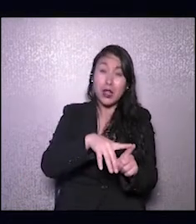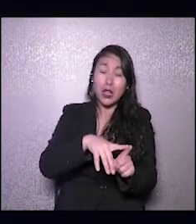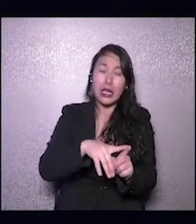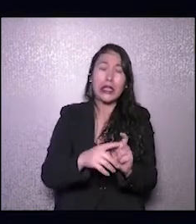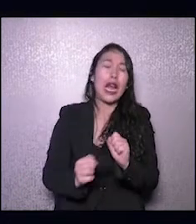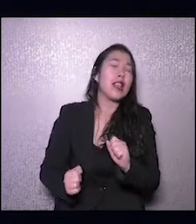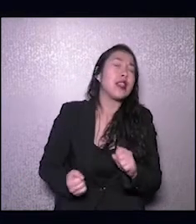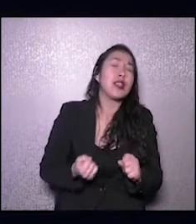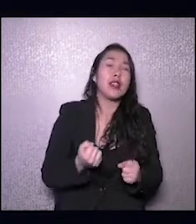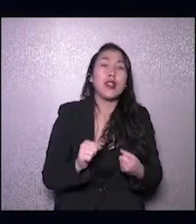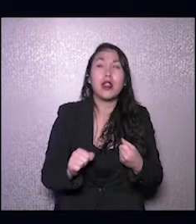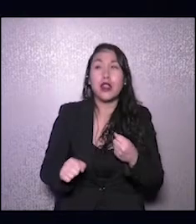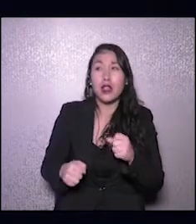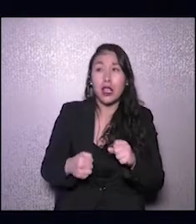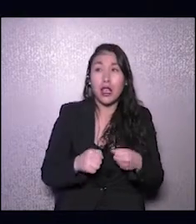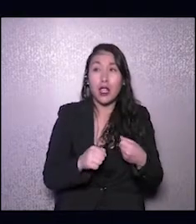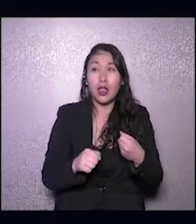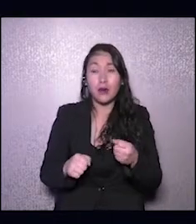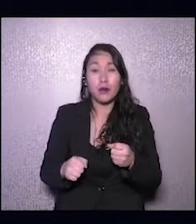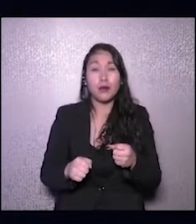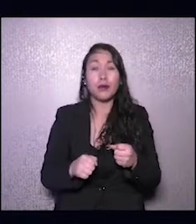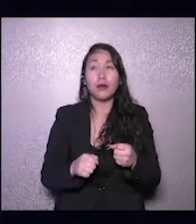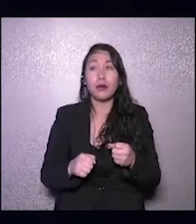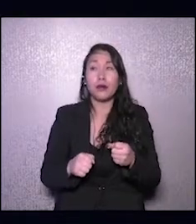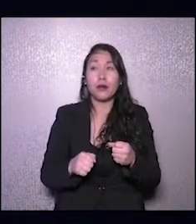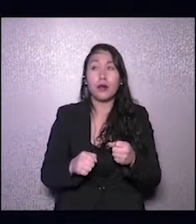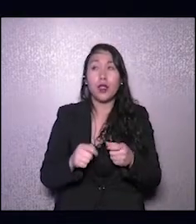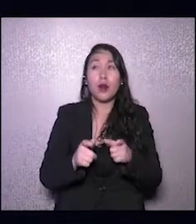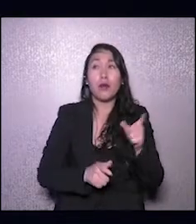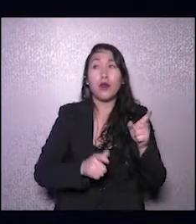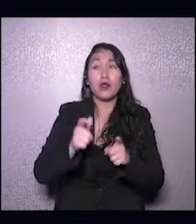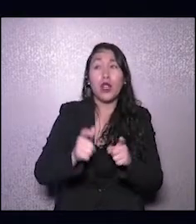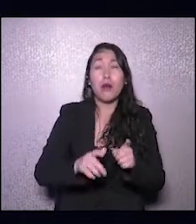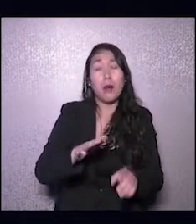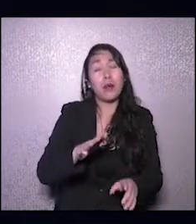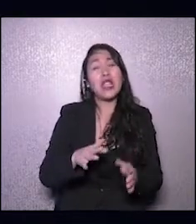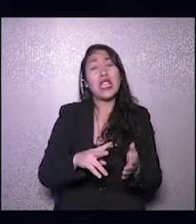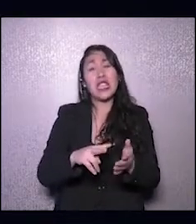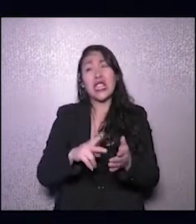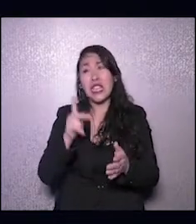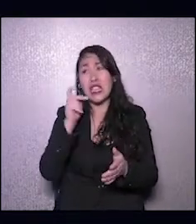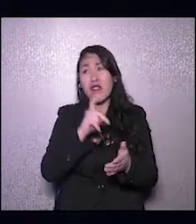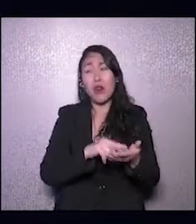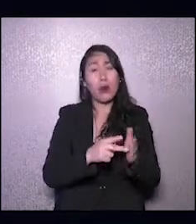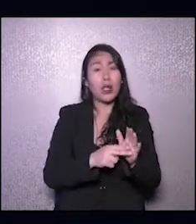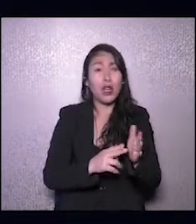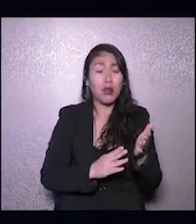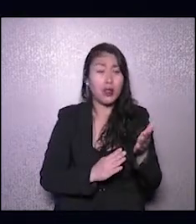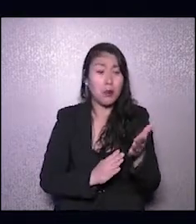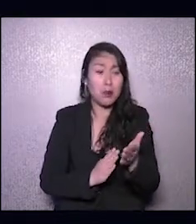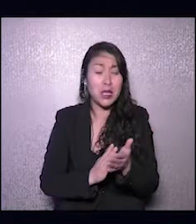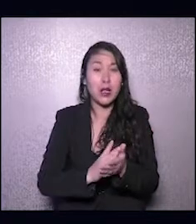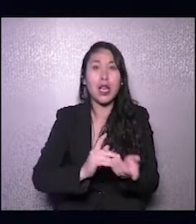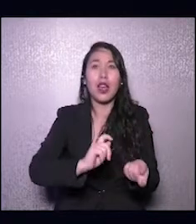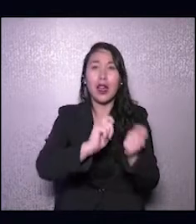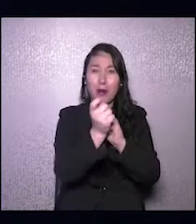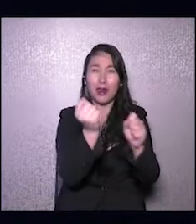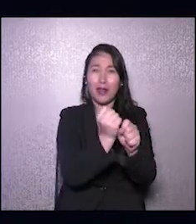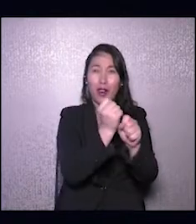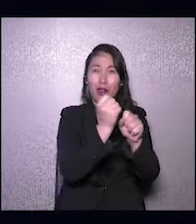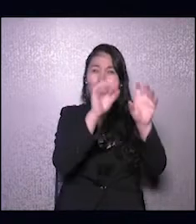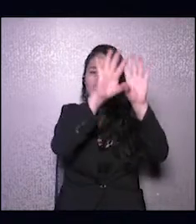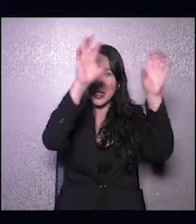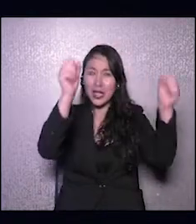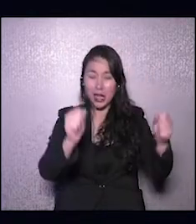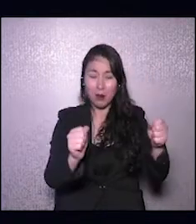estrés. Si yo desarrollo una solución, mis usuarios tienen generalmente dificultad para implementar algo que cambie su flujo de trabajo debido a que están